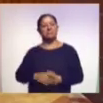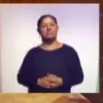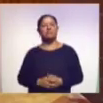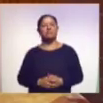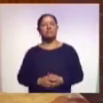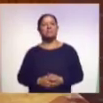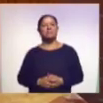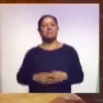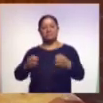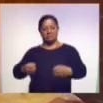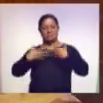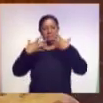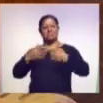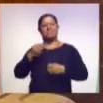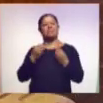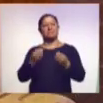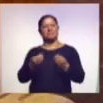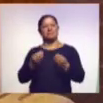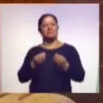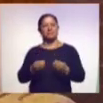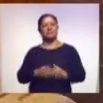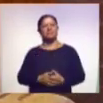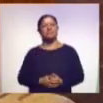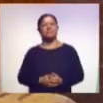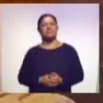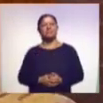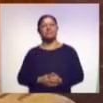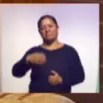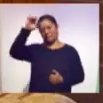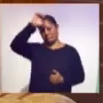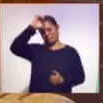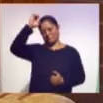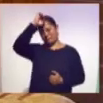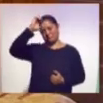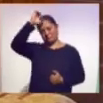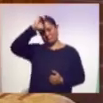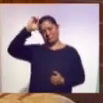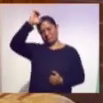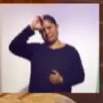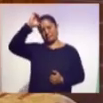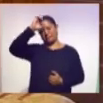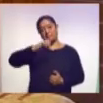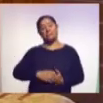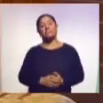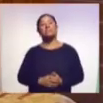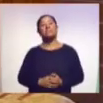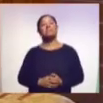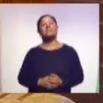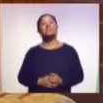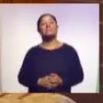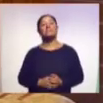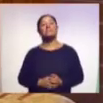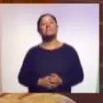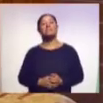quedó mucho de la evangelización y por eso todas nuestras